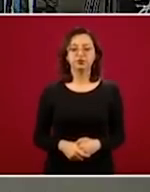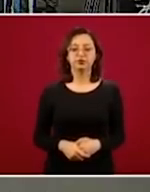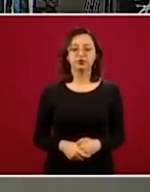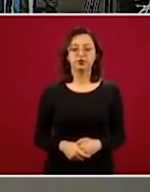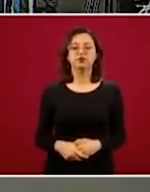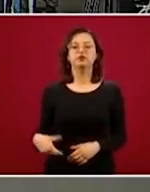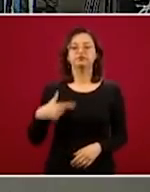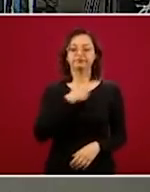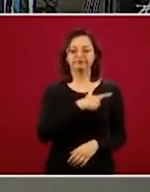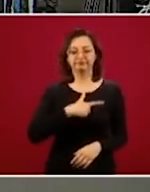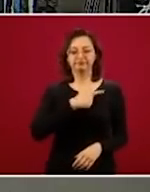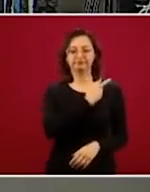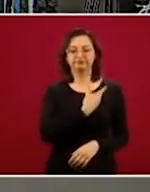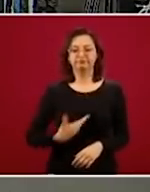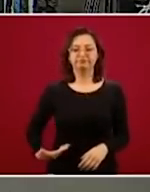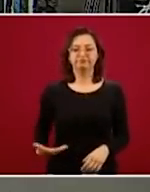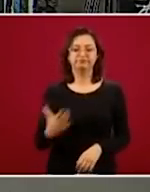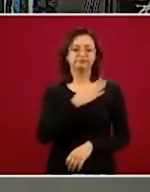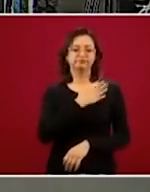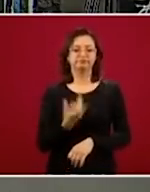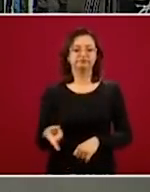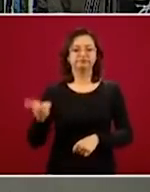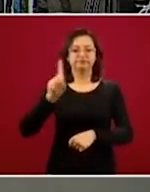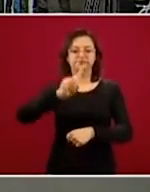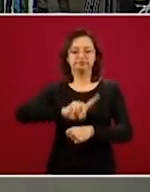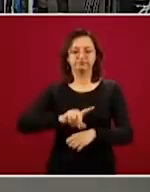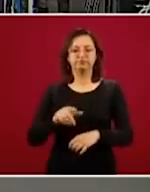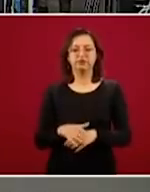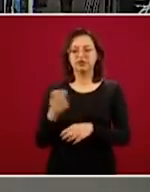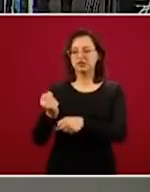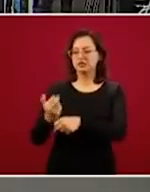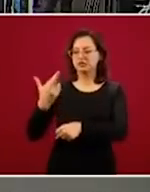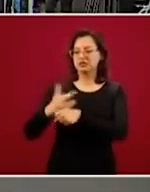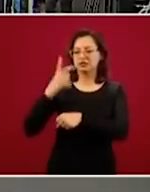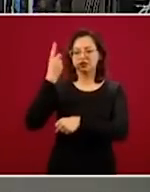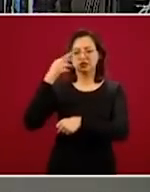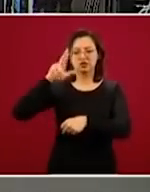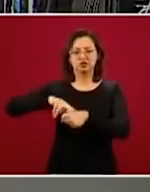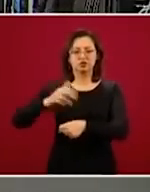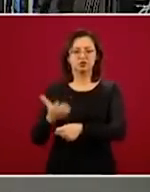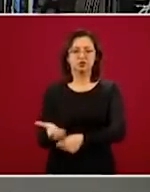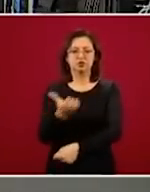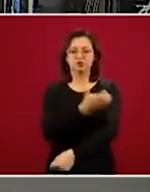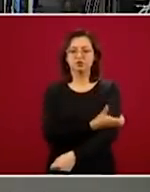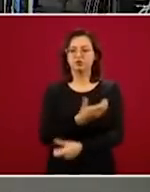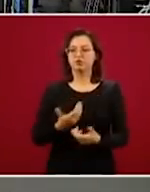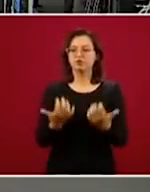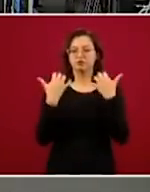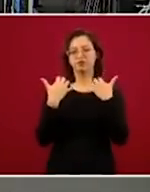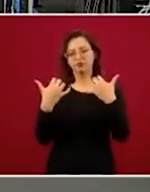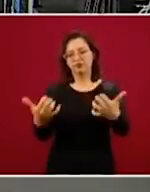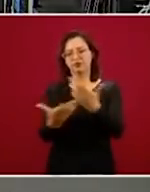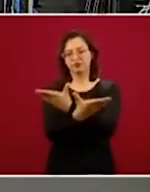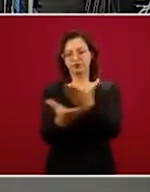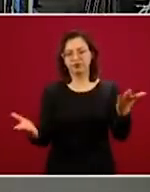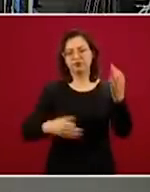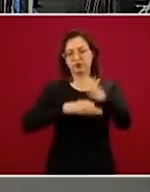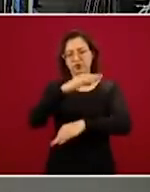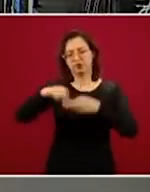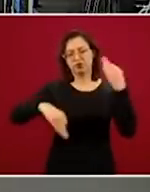con gusto presidente muy buenos días secretarios directores compañeros muy buenos días tengan todas y todos ustedes